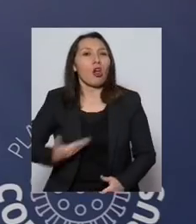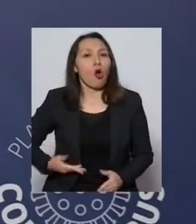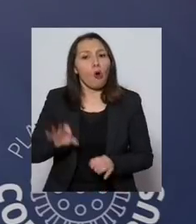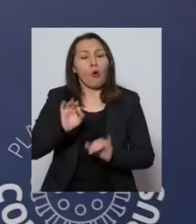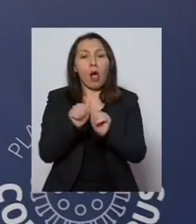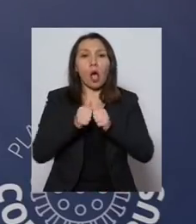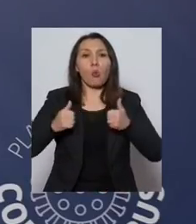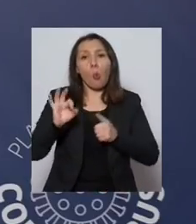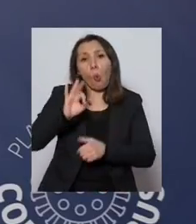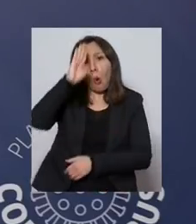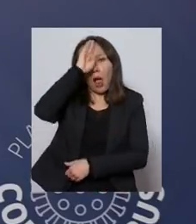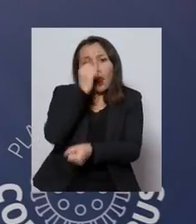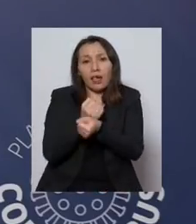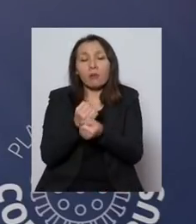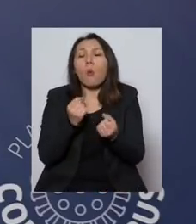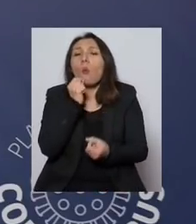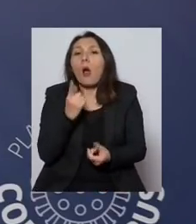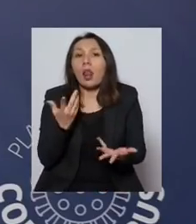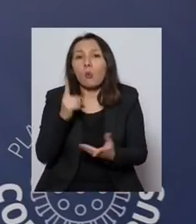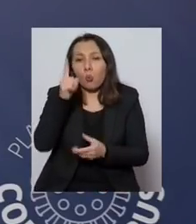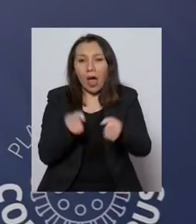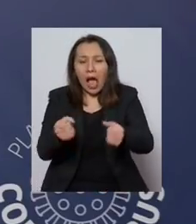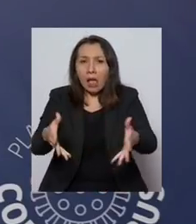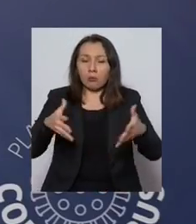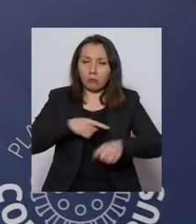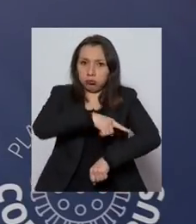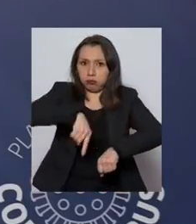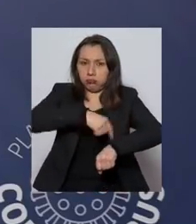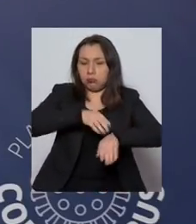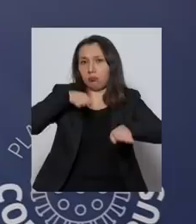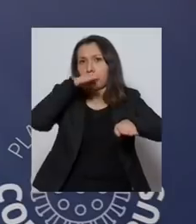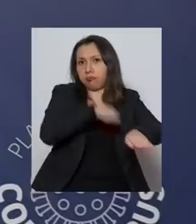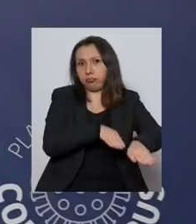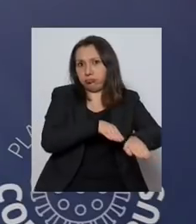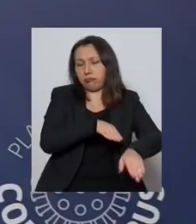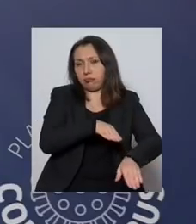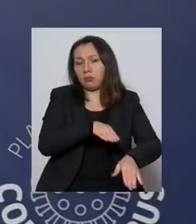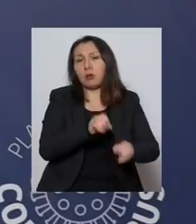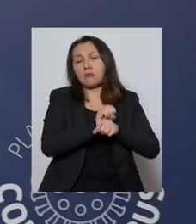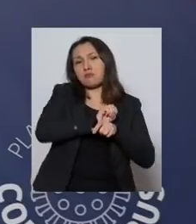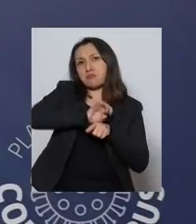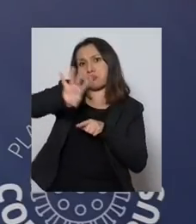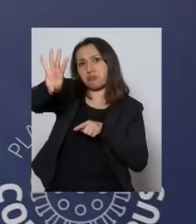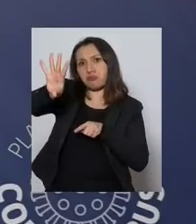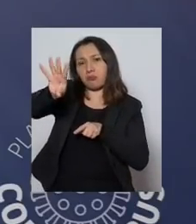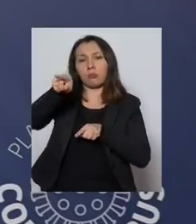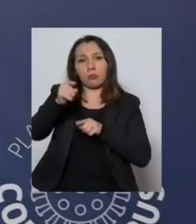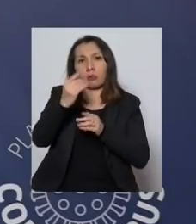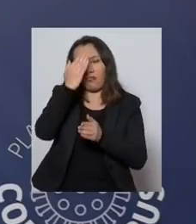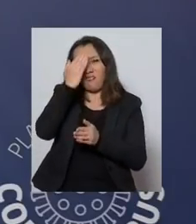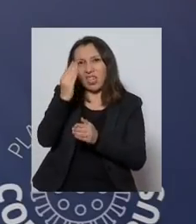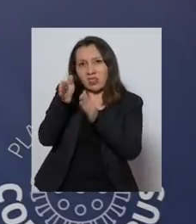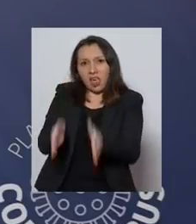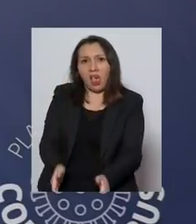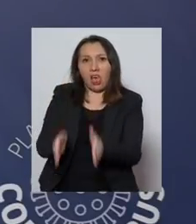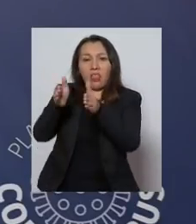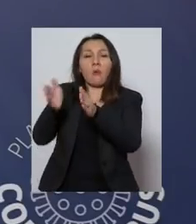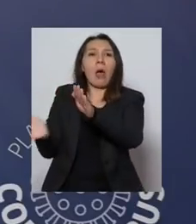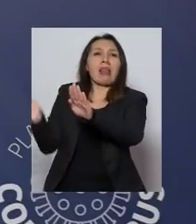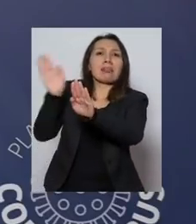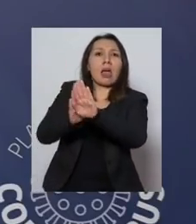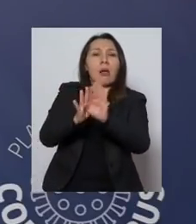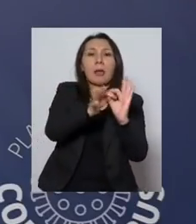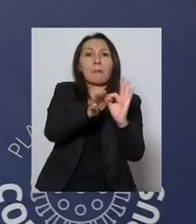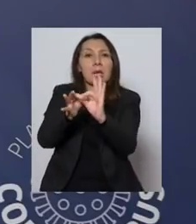las autoridades o carabineros respecto de un camión que estuvo harto rato estacionado proyectando luz sobre un edificio para tapar